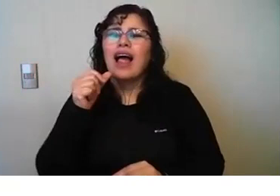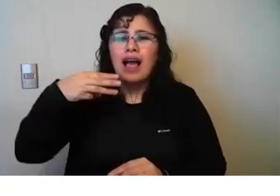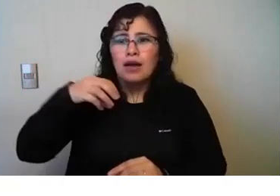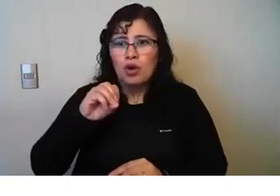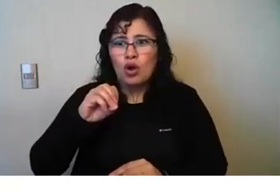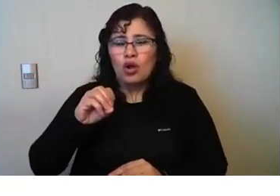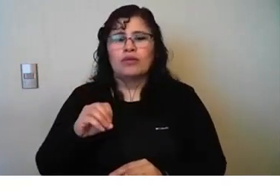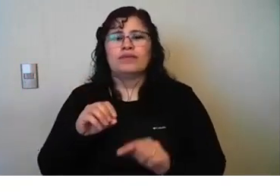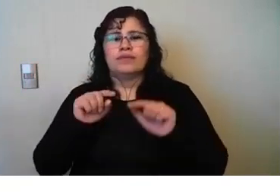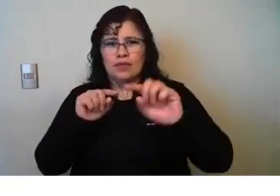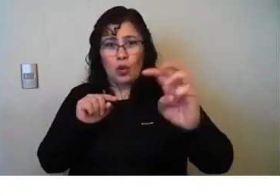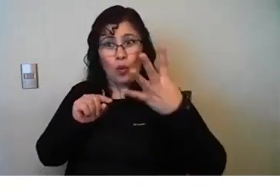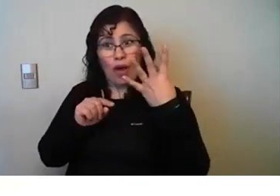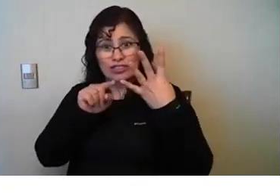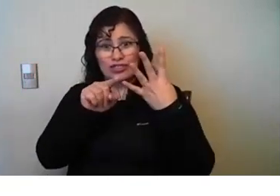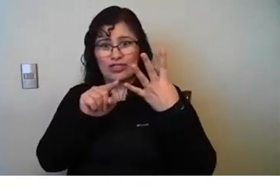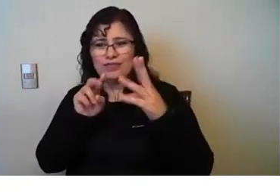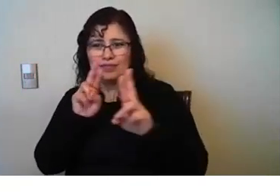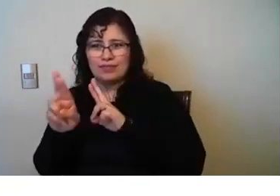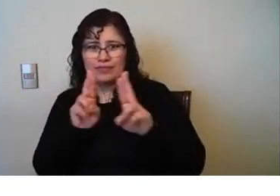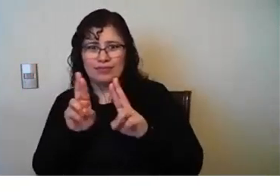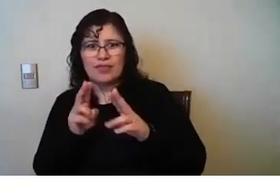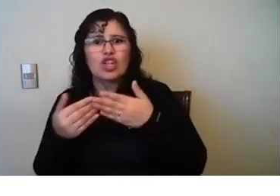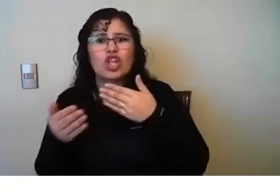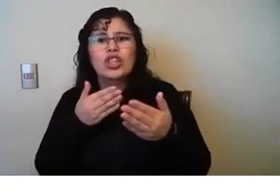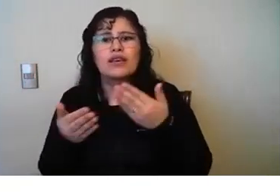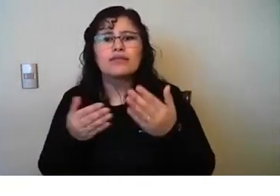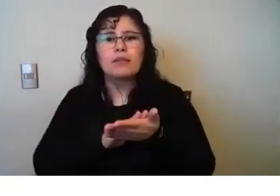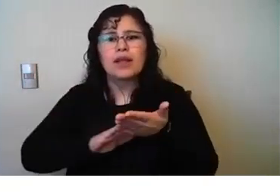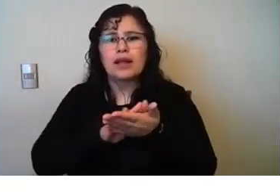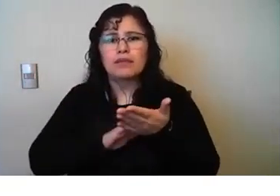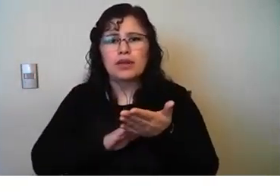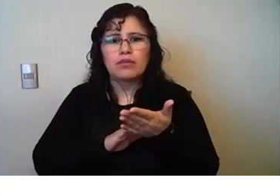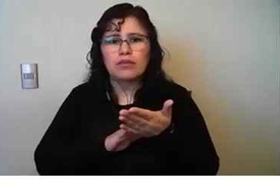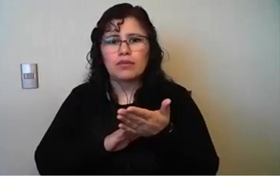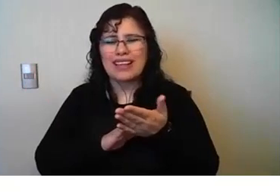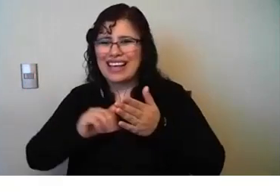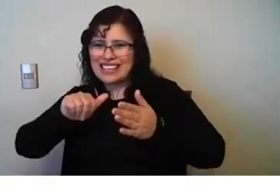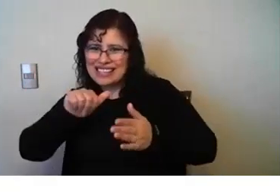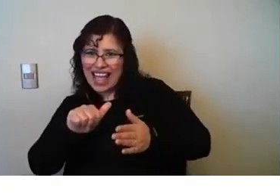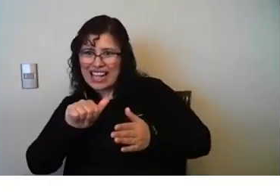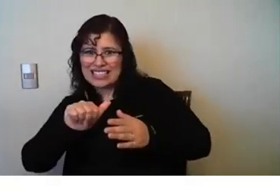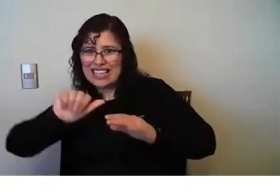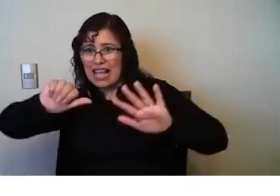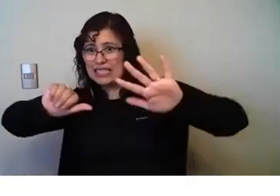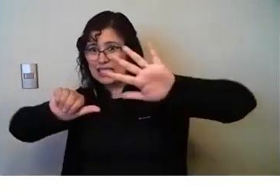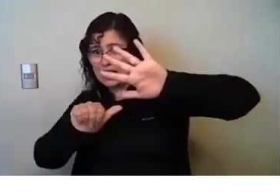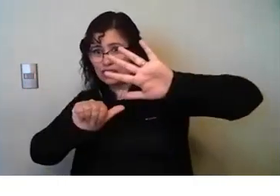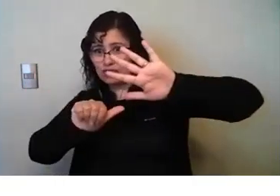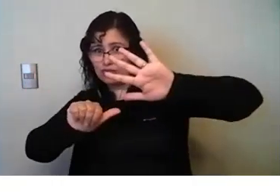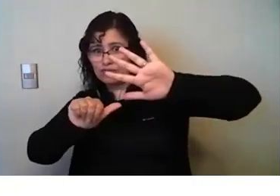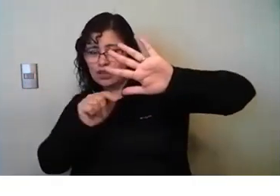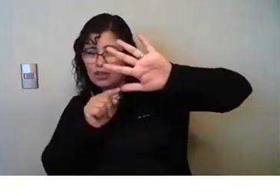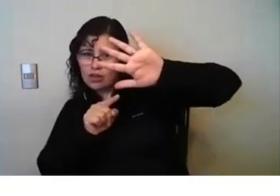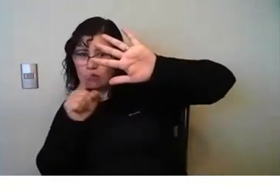estrato 4, el feedback viene del estrato 6, sexto. Entonces